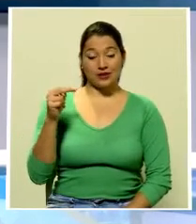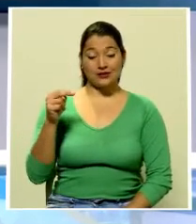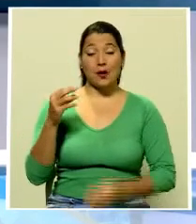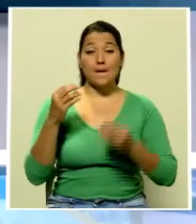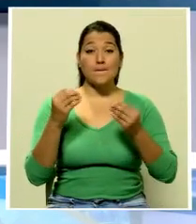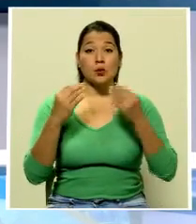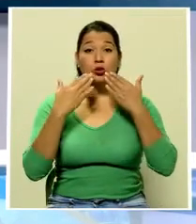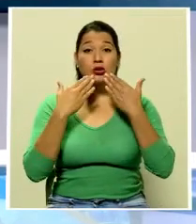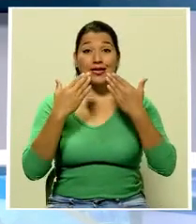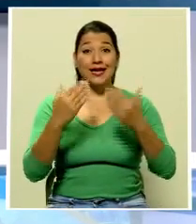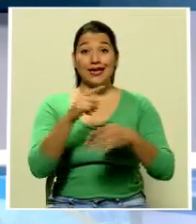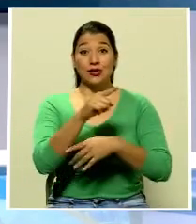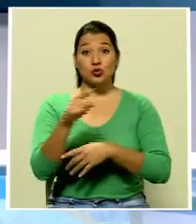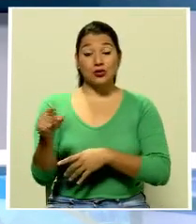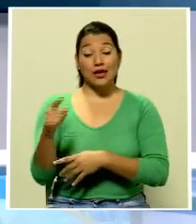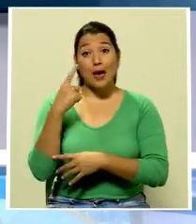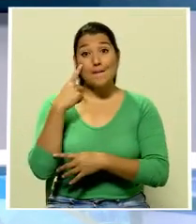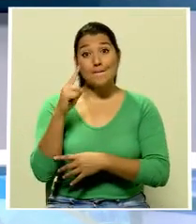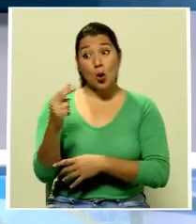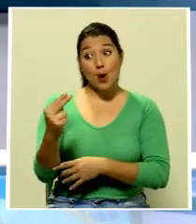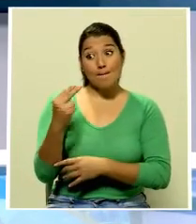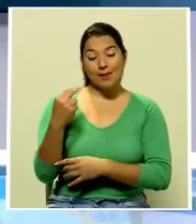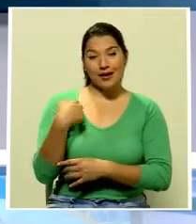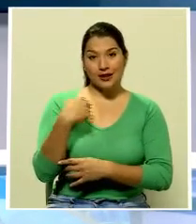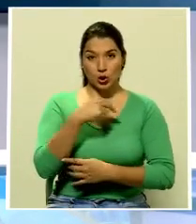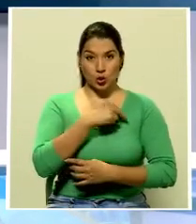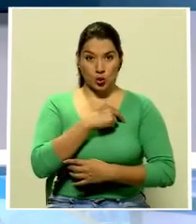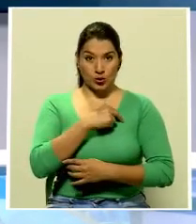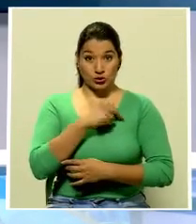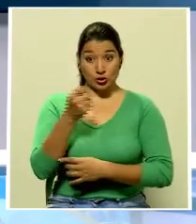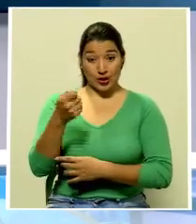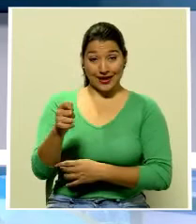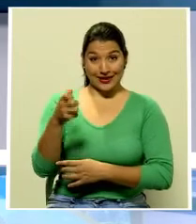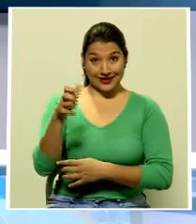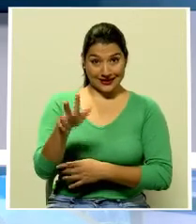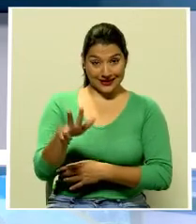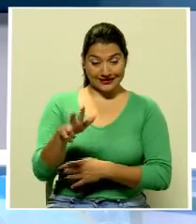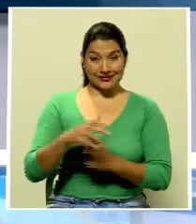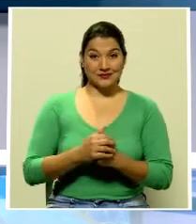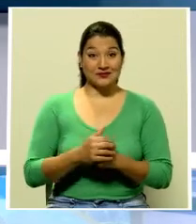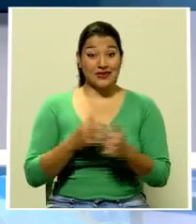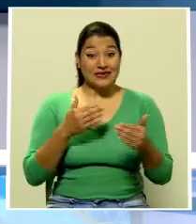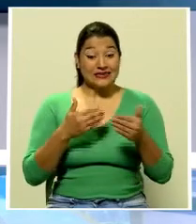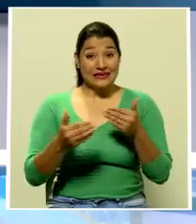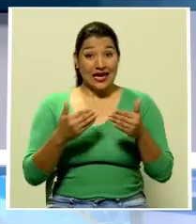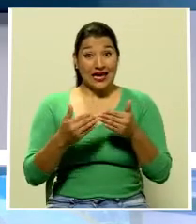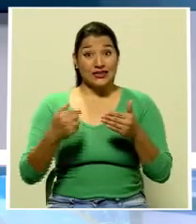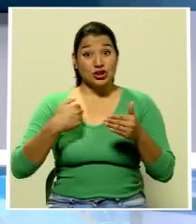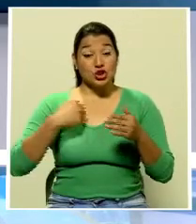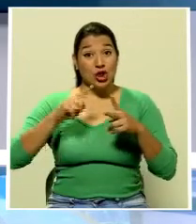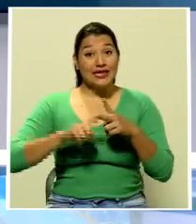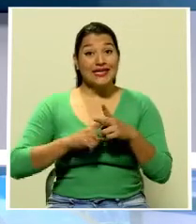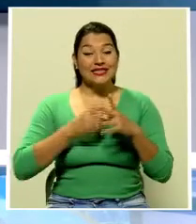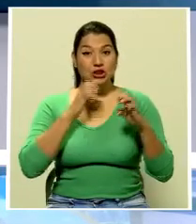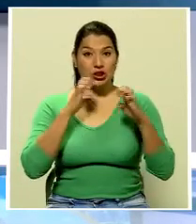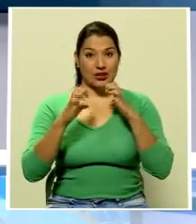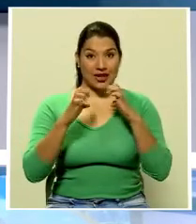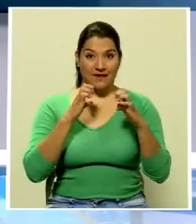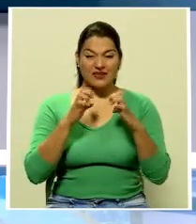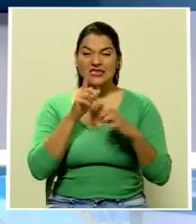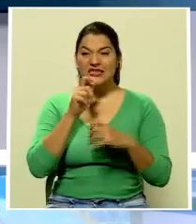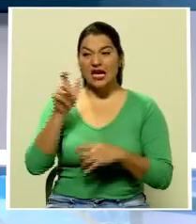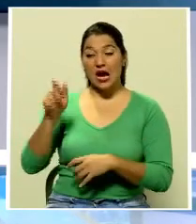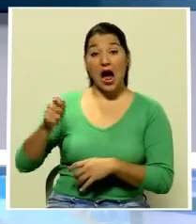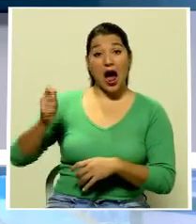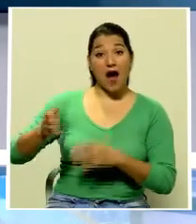Muchas gracias por haberse informado con la señal de Canal 13. En unos minutos voy a entrevistar al